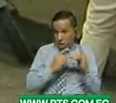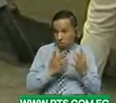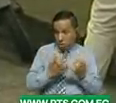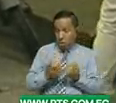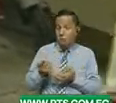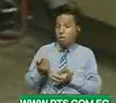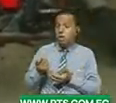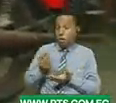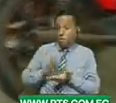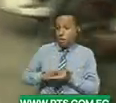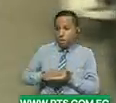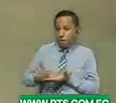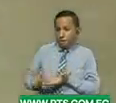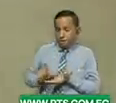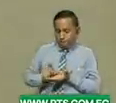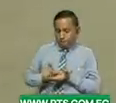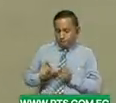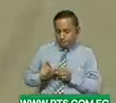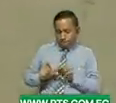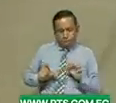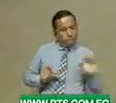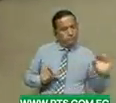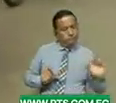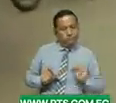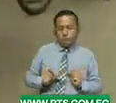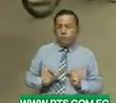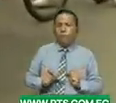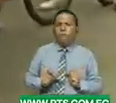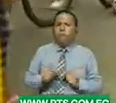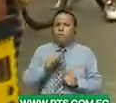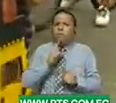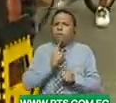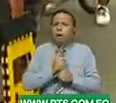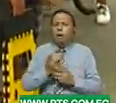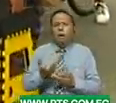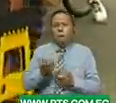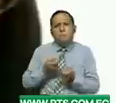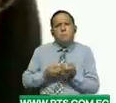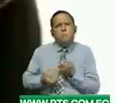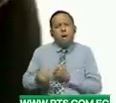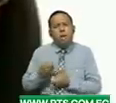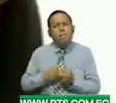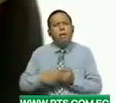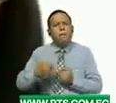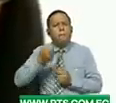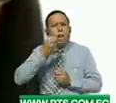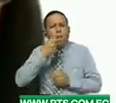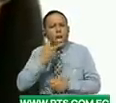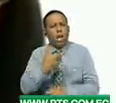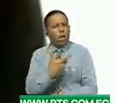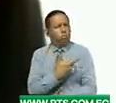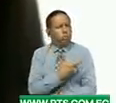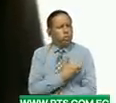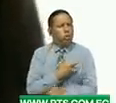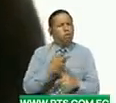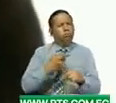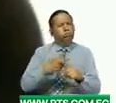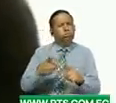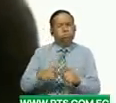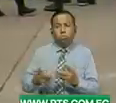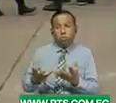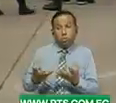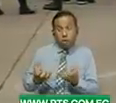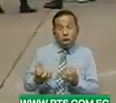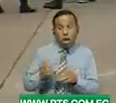empezando a extorsionarles desde antes de que ingresen al hospital. Les venden medicamentos, les venden kits de